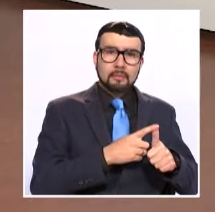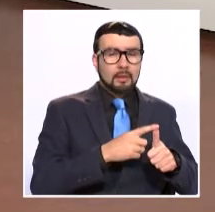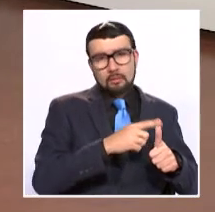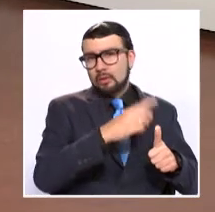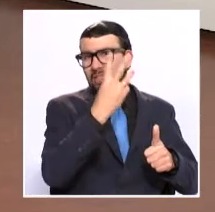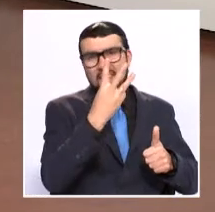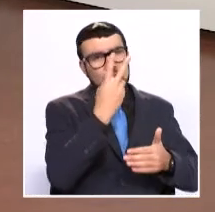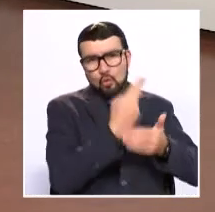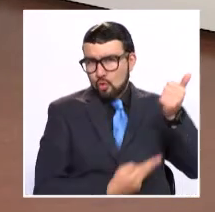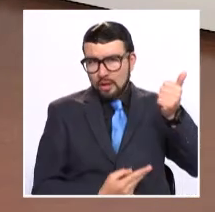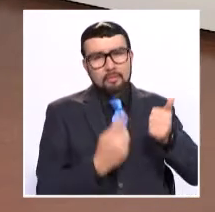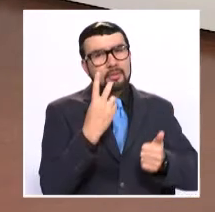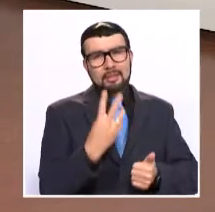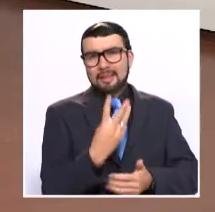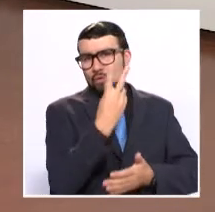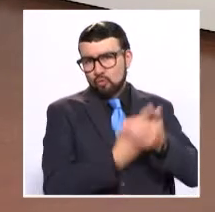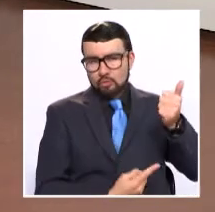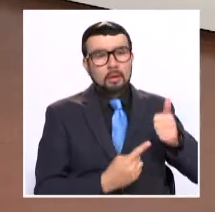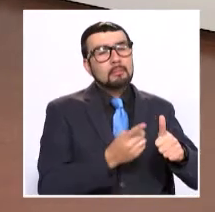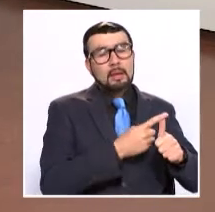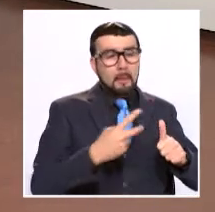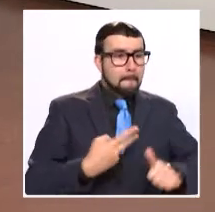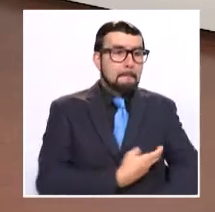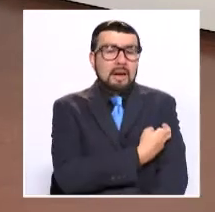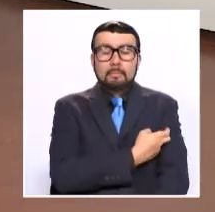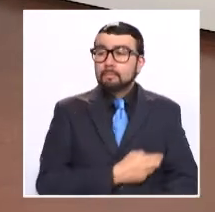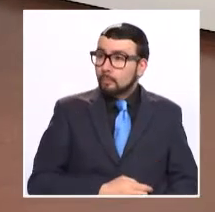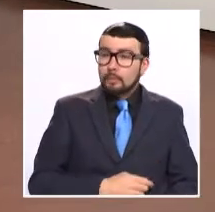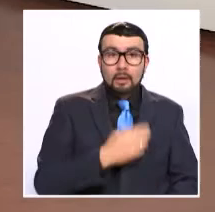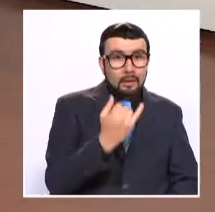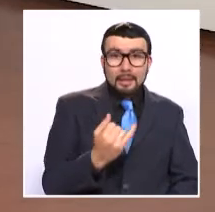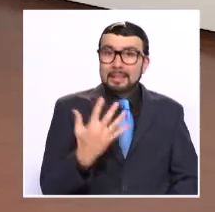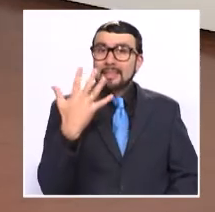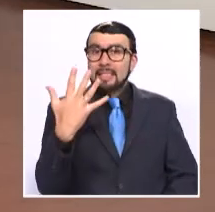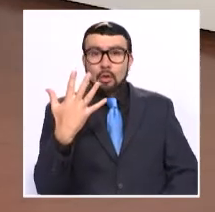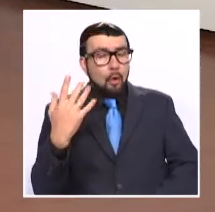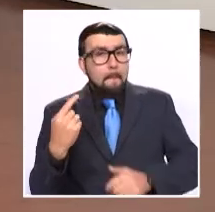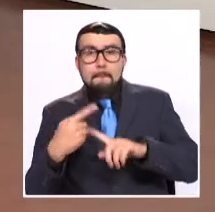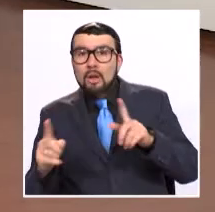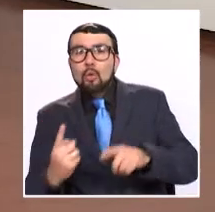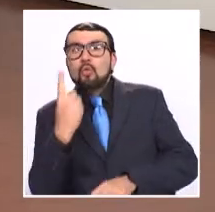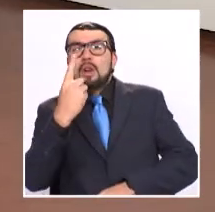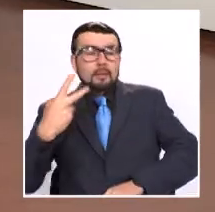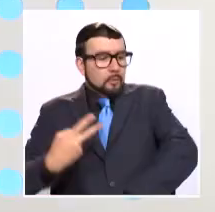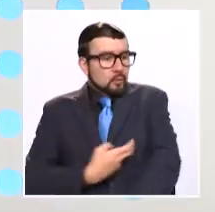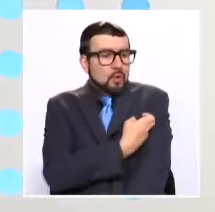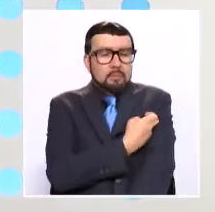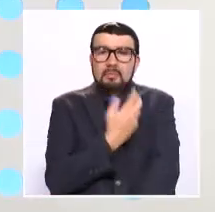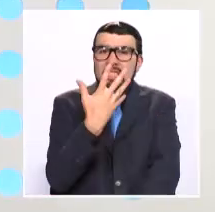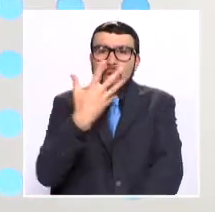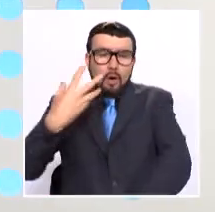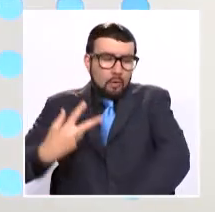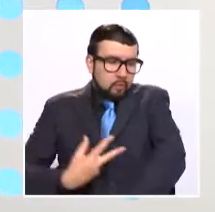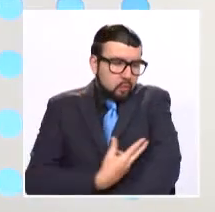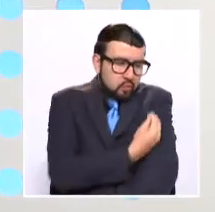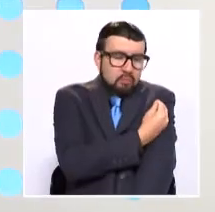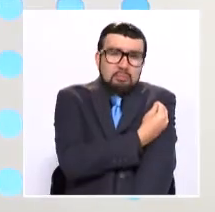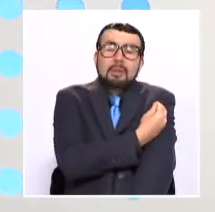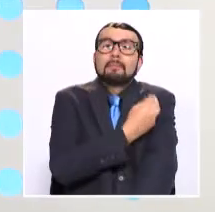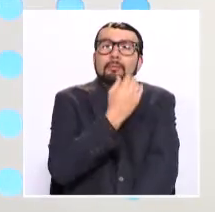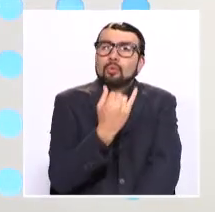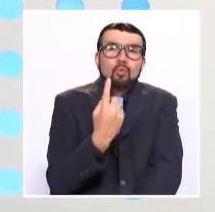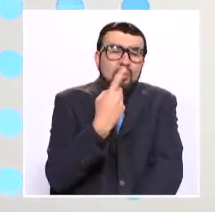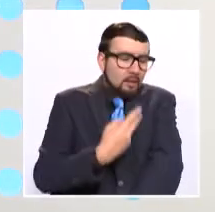Exacto. Sí. Se maneja una vacuna que son 5 vacunas en una sola, sí. DPT, ¿sí? Que es difteria, tétanos, tosferina,